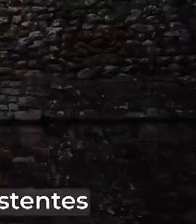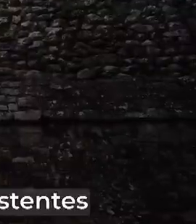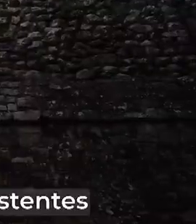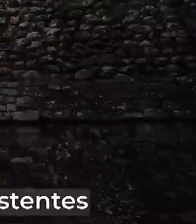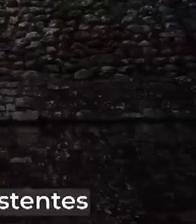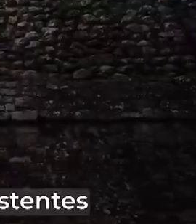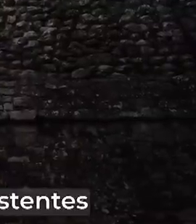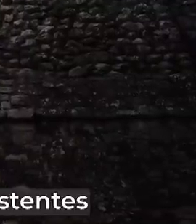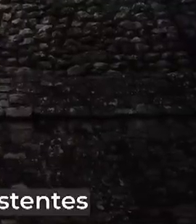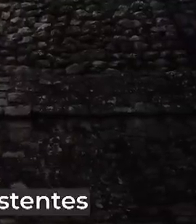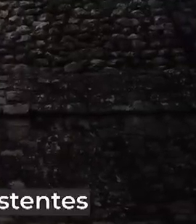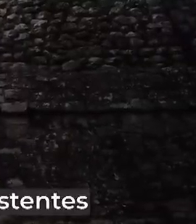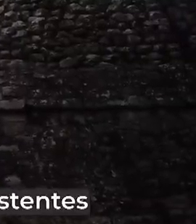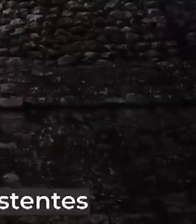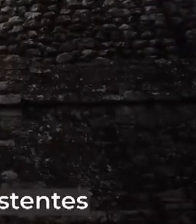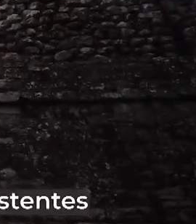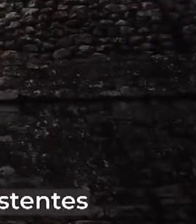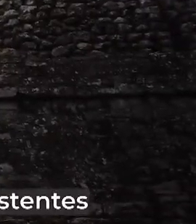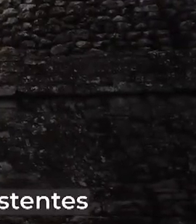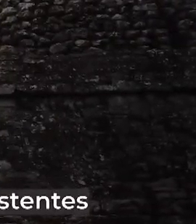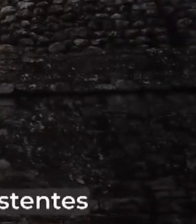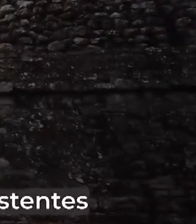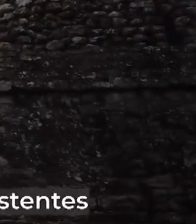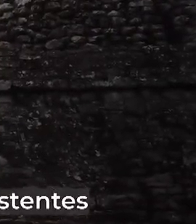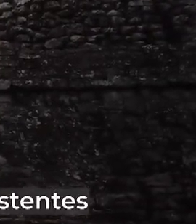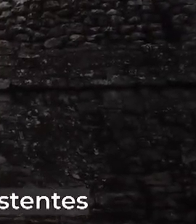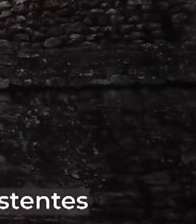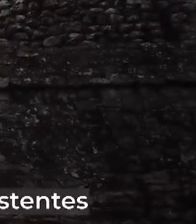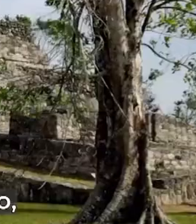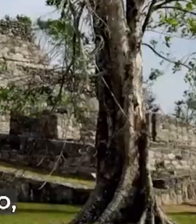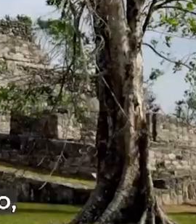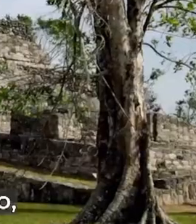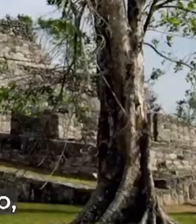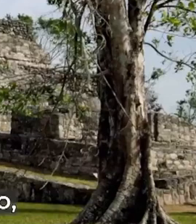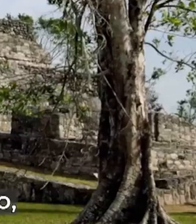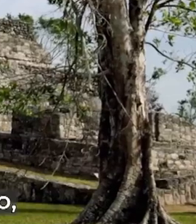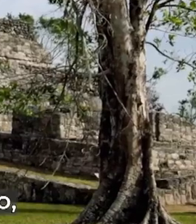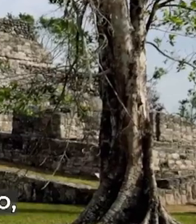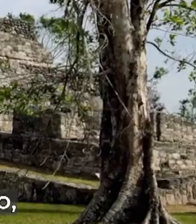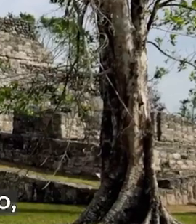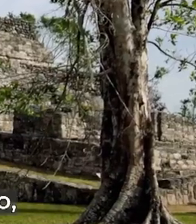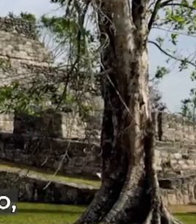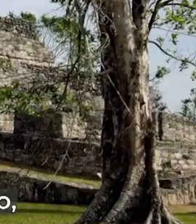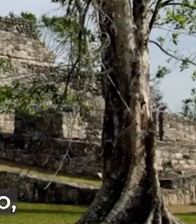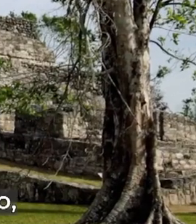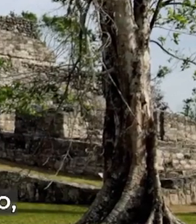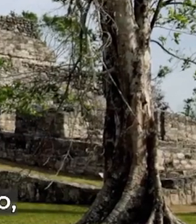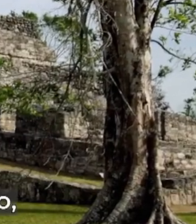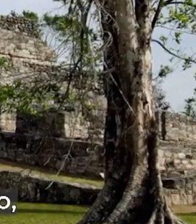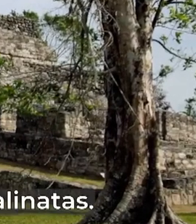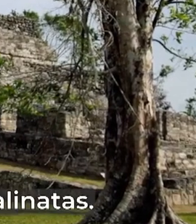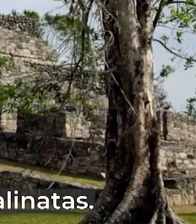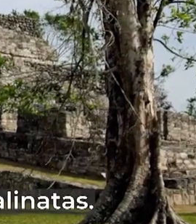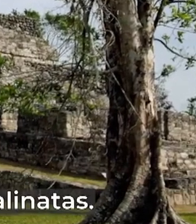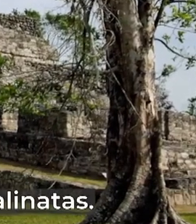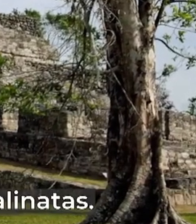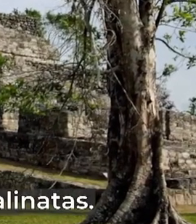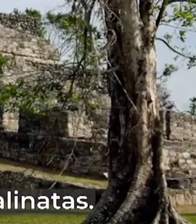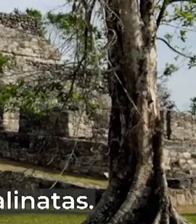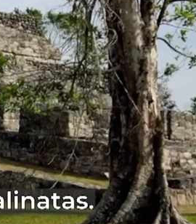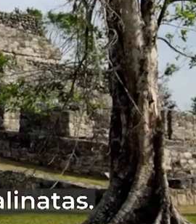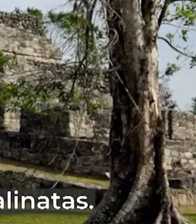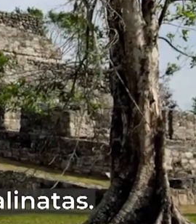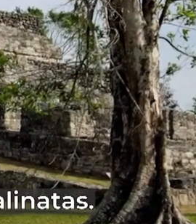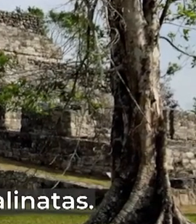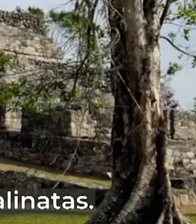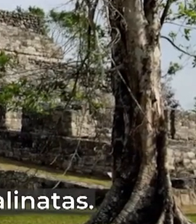y taludes en delantal, con ornamentos consistentes en grandes figuras realizadas en estuco a manera de